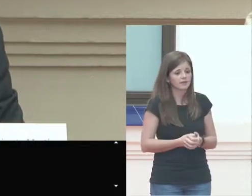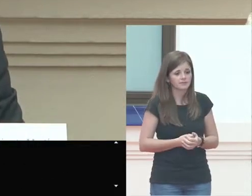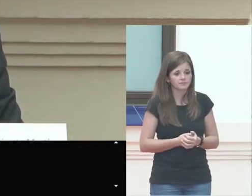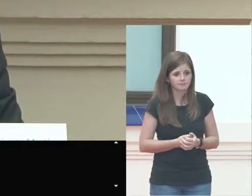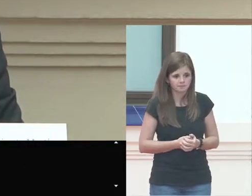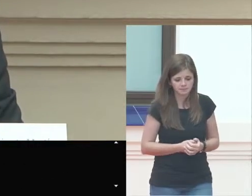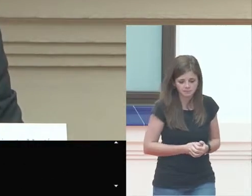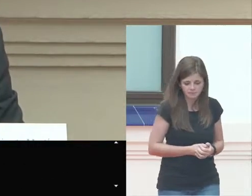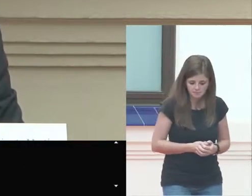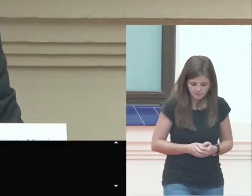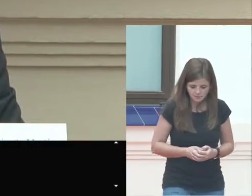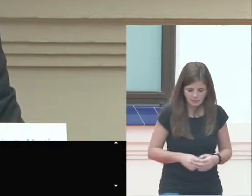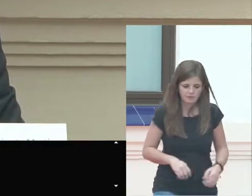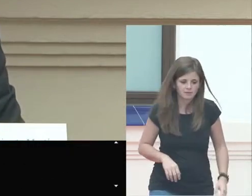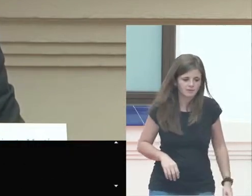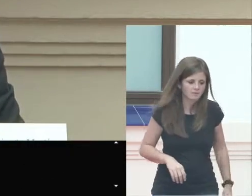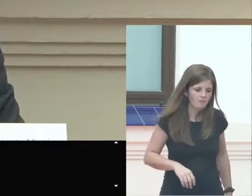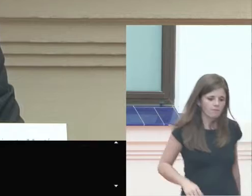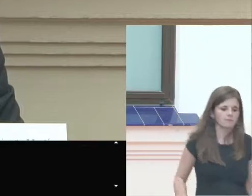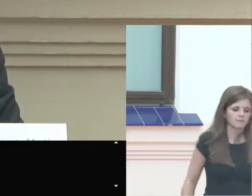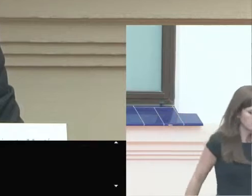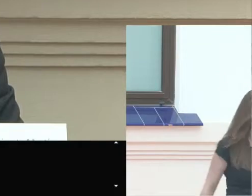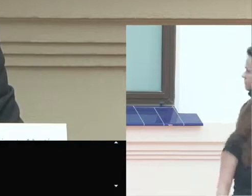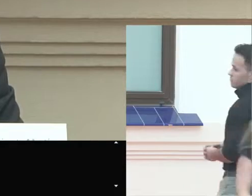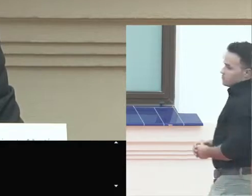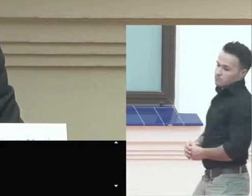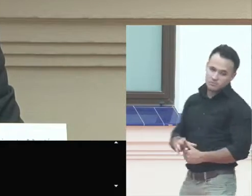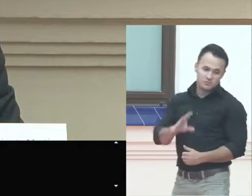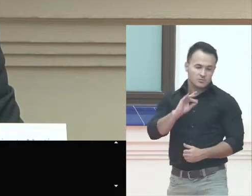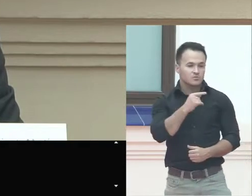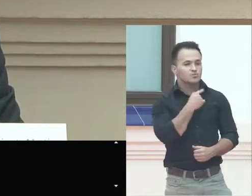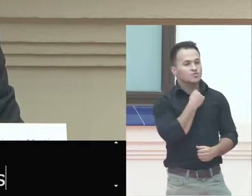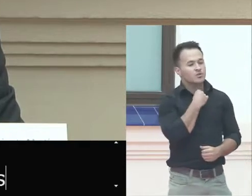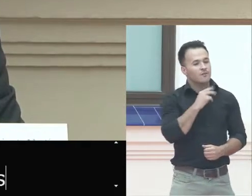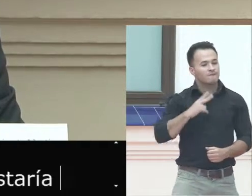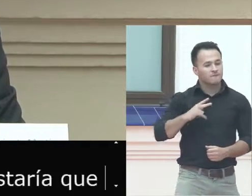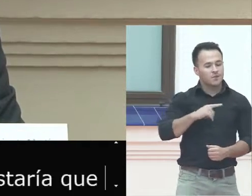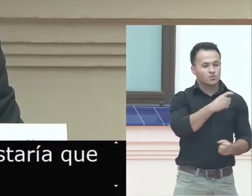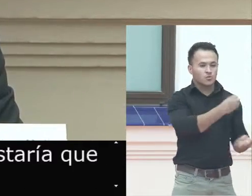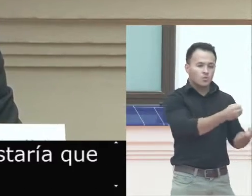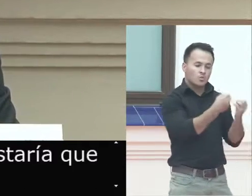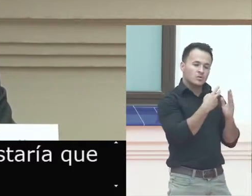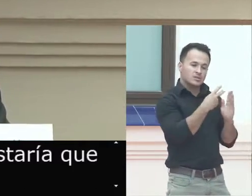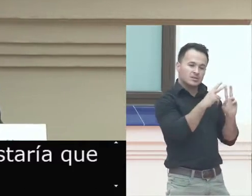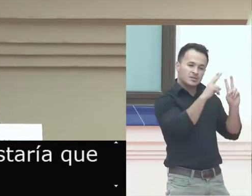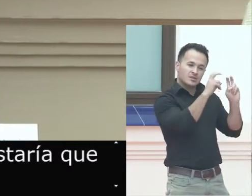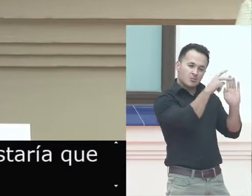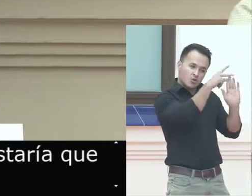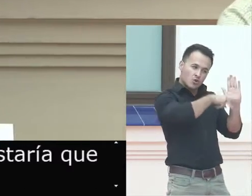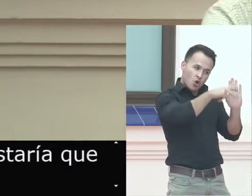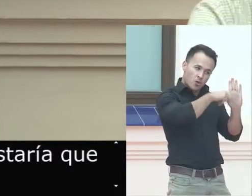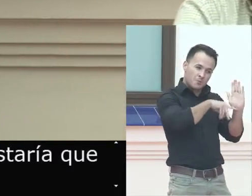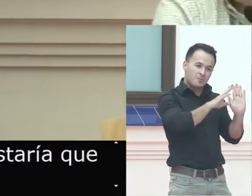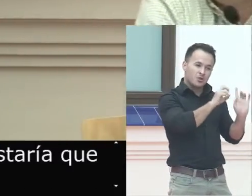Muchas gracias, Fernando. Loic, sí que me gustaría, por favor, que nos hablaras de esta misma norma desde un enfoque